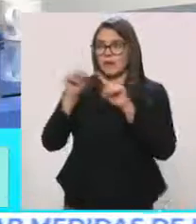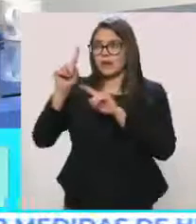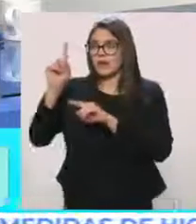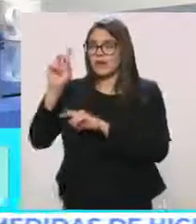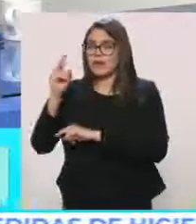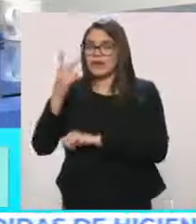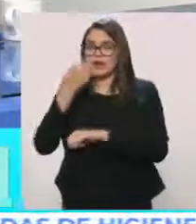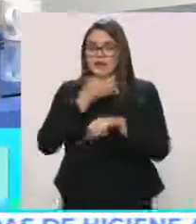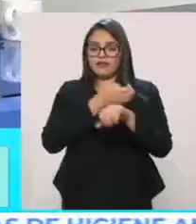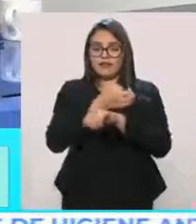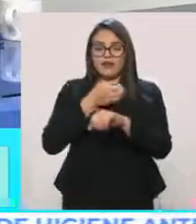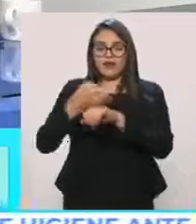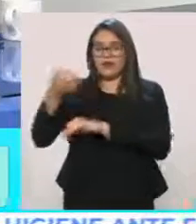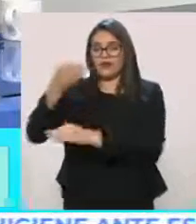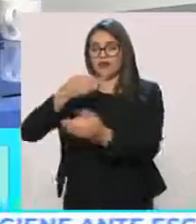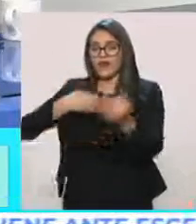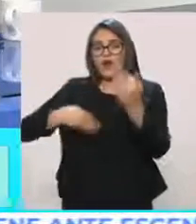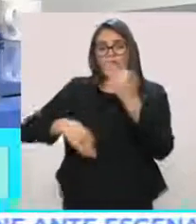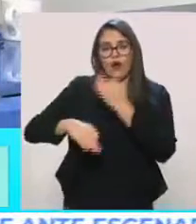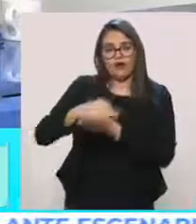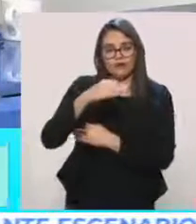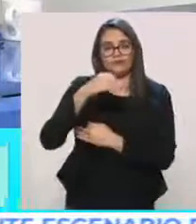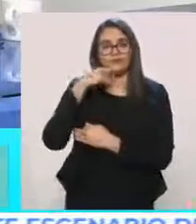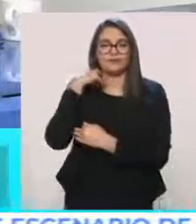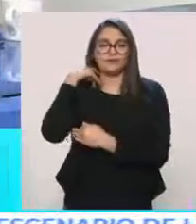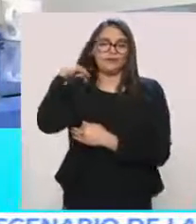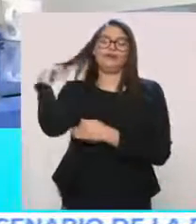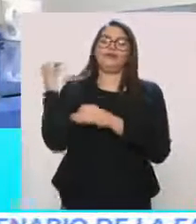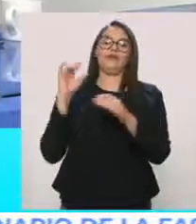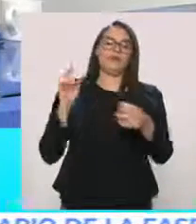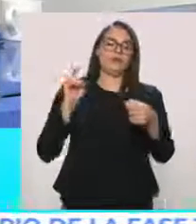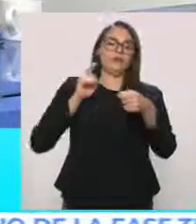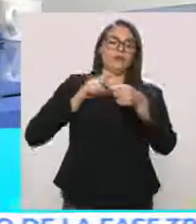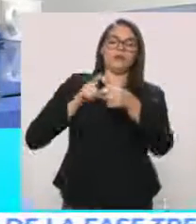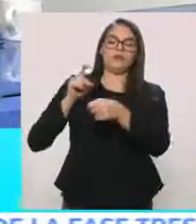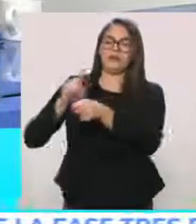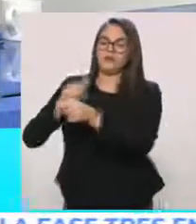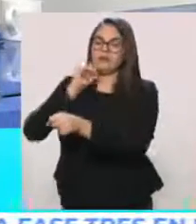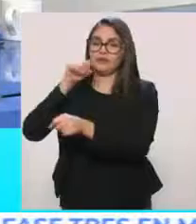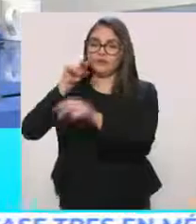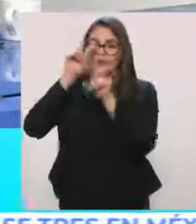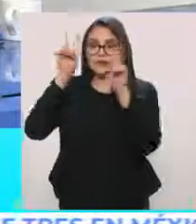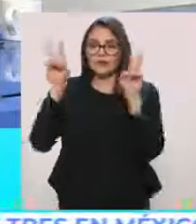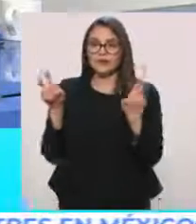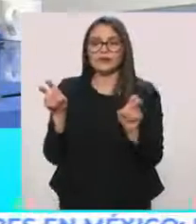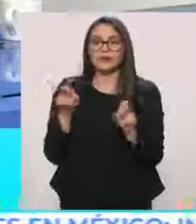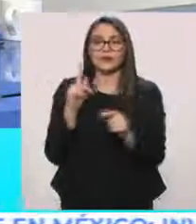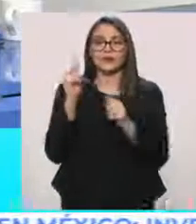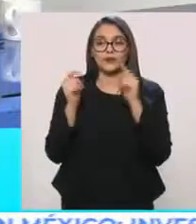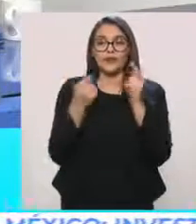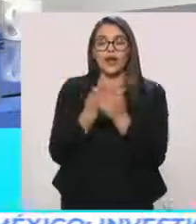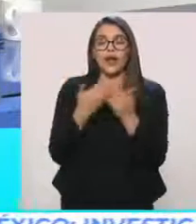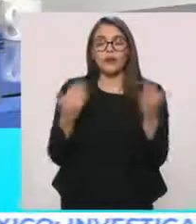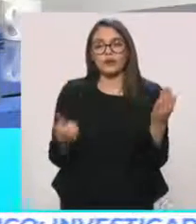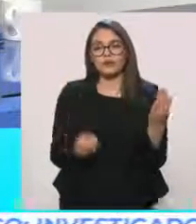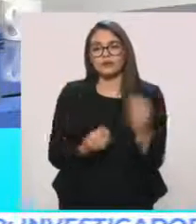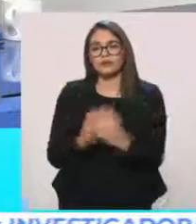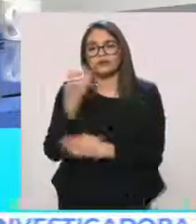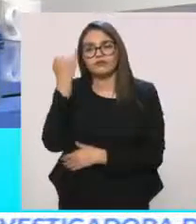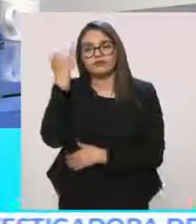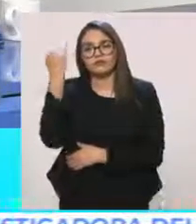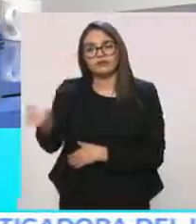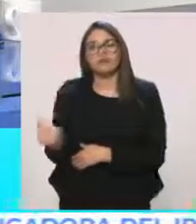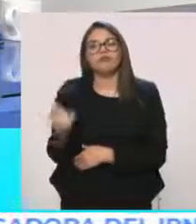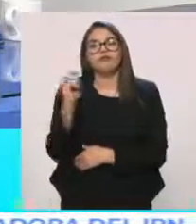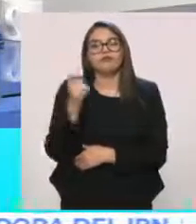las organizaciones hermanas que están también vinculadas al turismo, se está desarrollando una campaña de 3